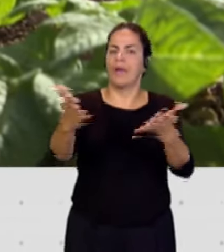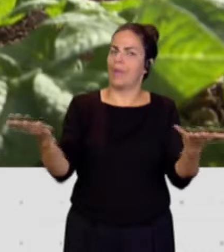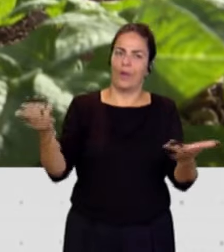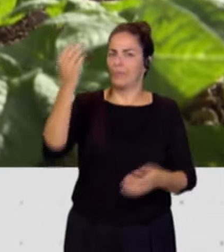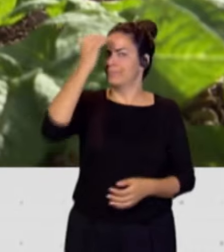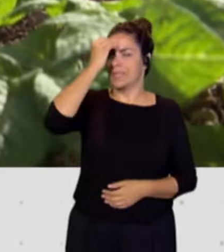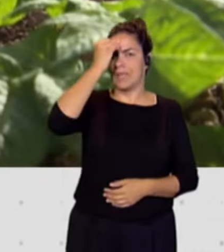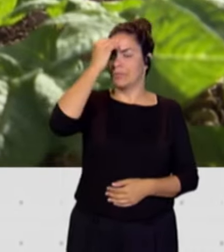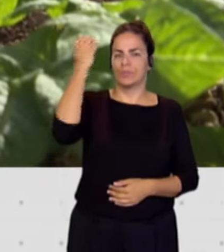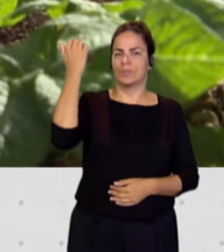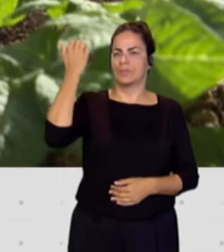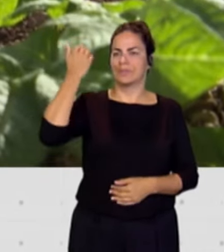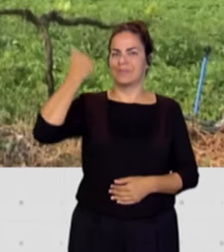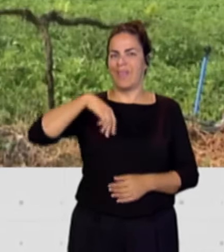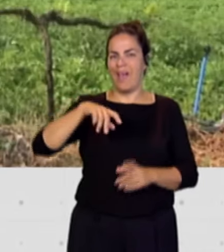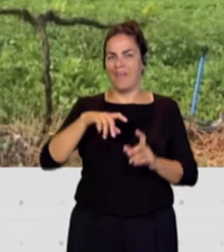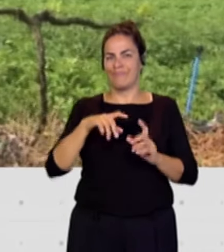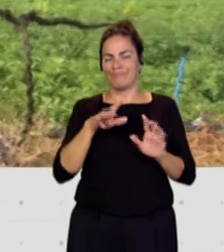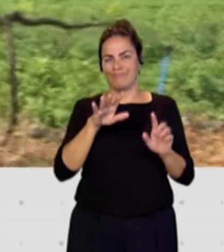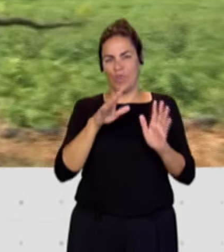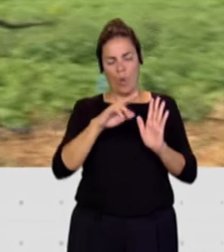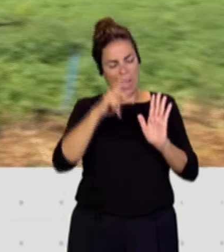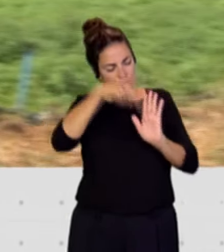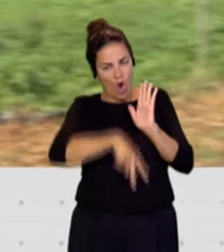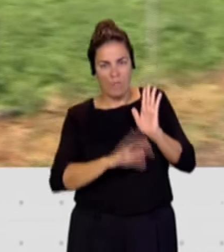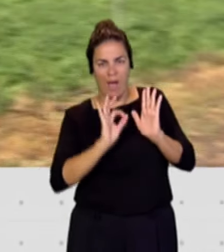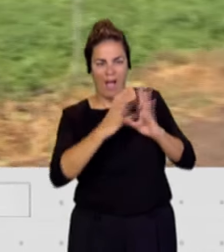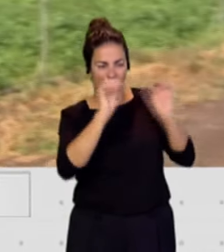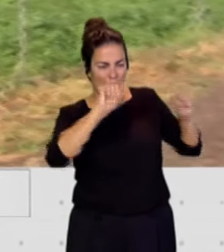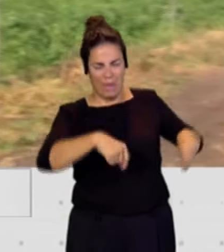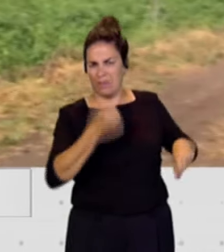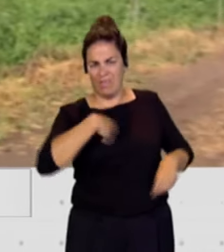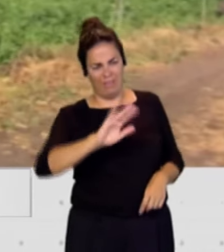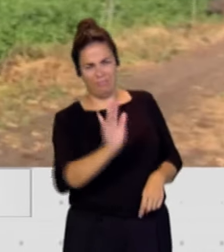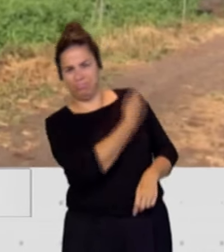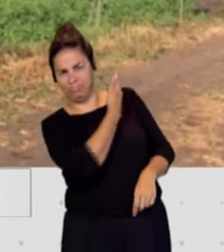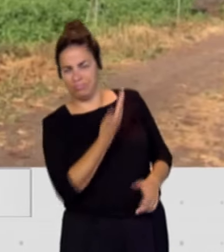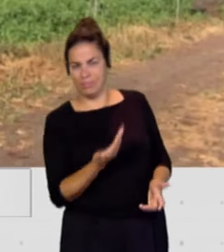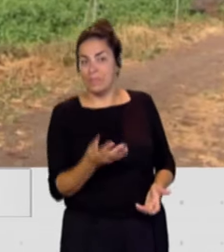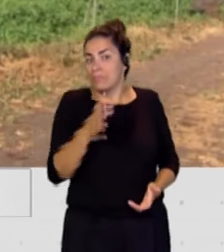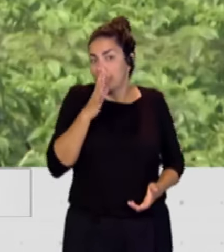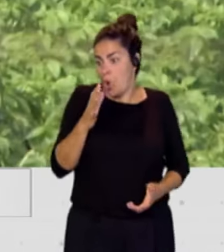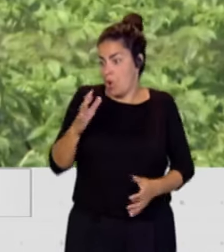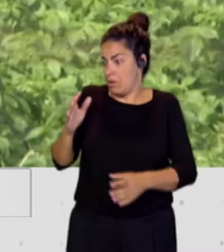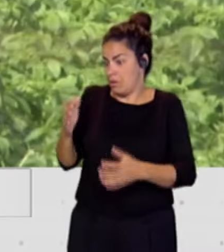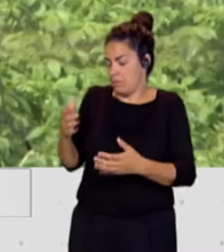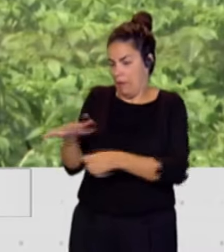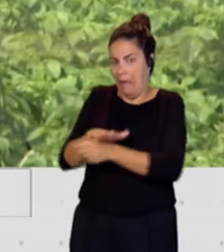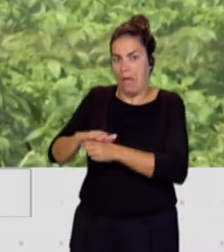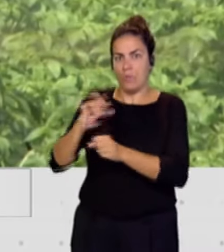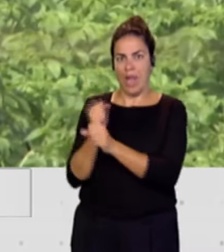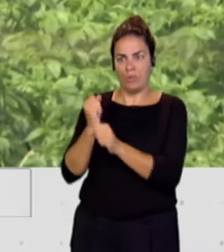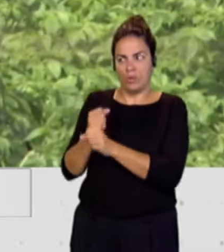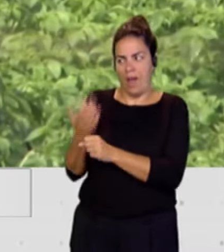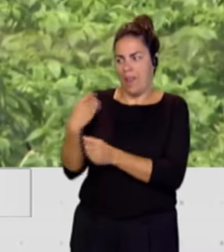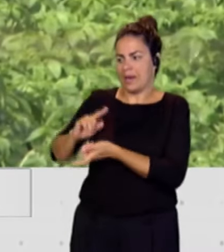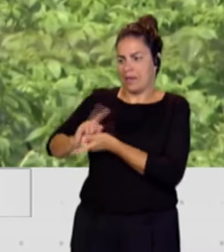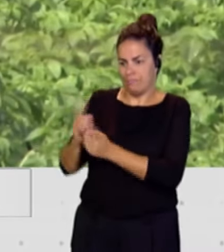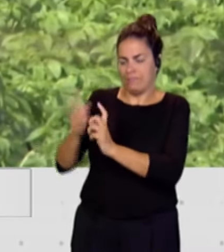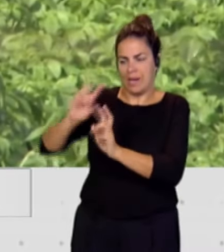marco normativo que ya está obsoleto debido a las últimas reformas que que ha habido en el mercado laboral